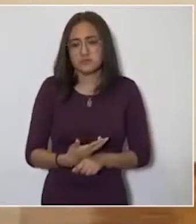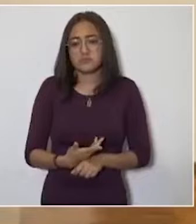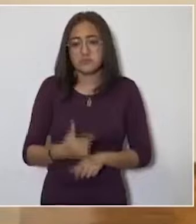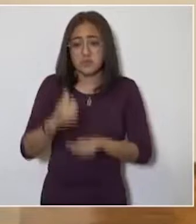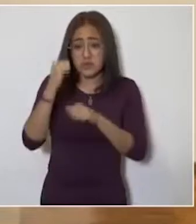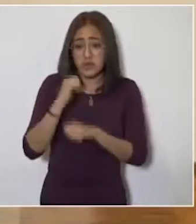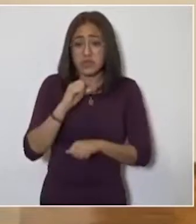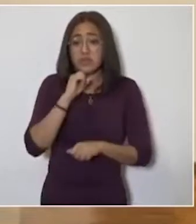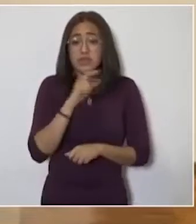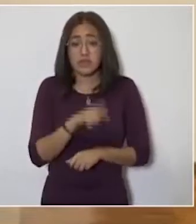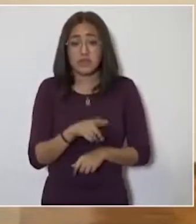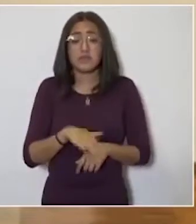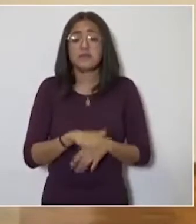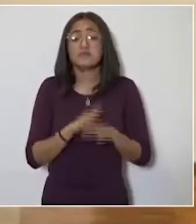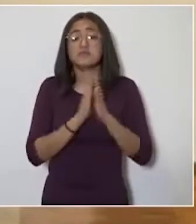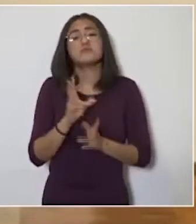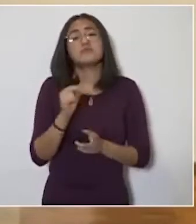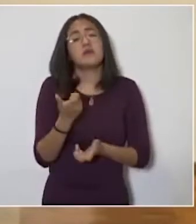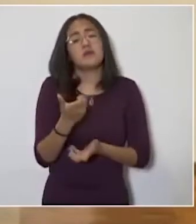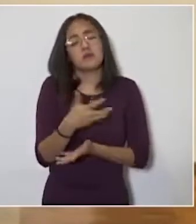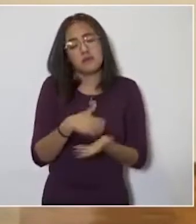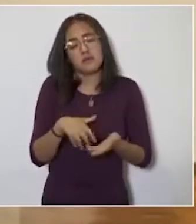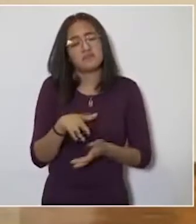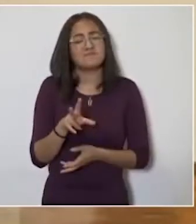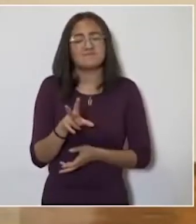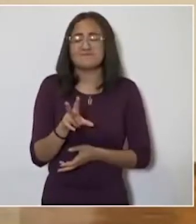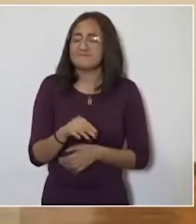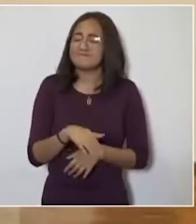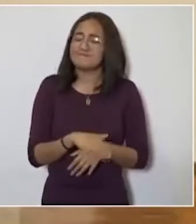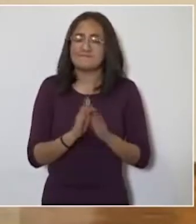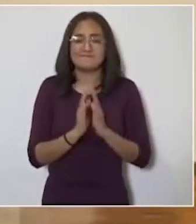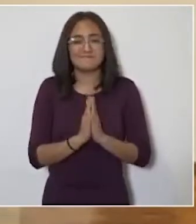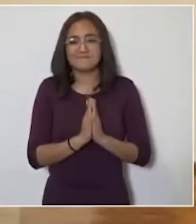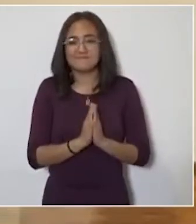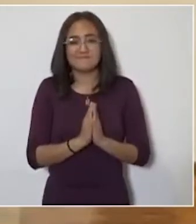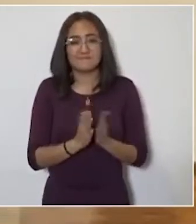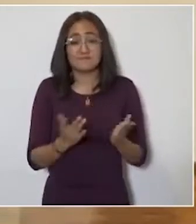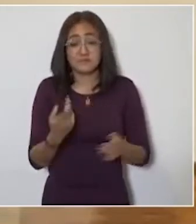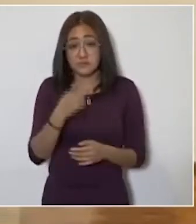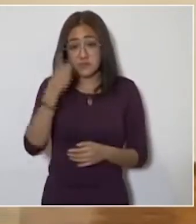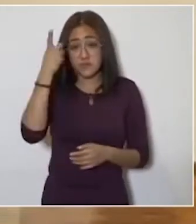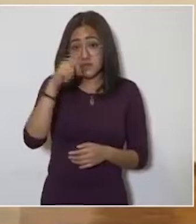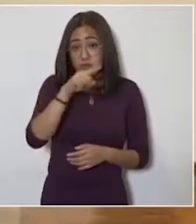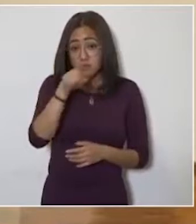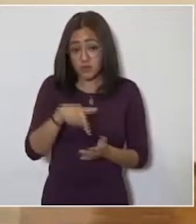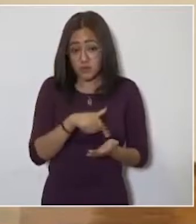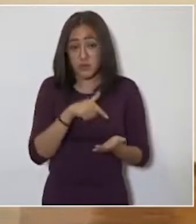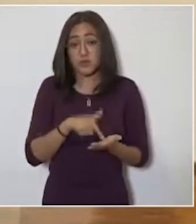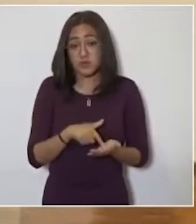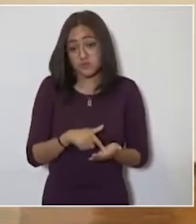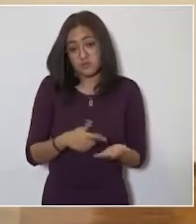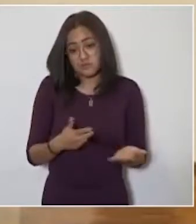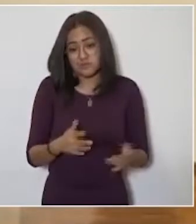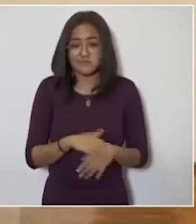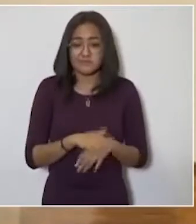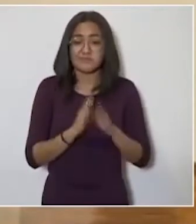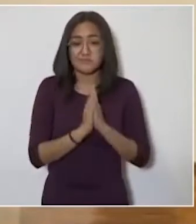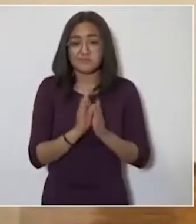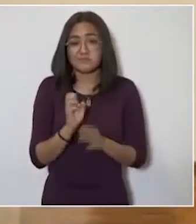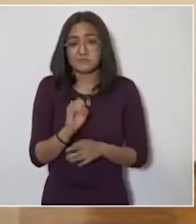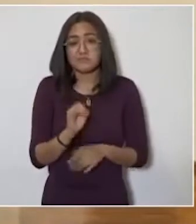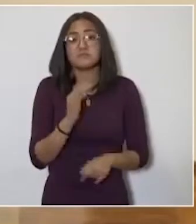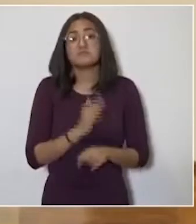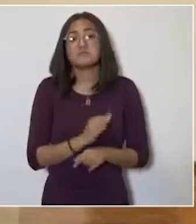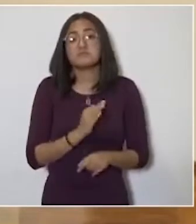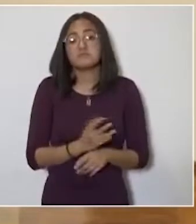no extorsionen los a los dueños de los establecimientos si hagamos de